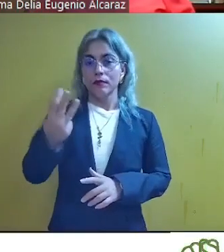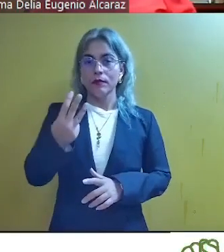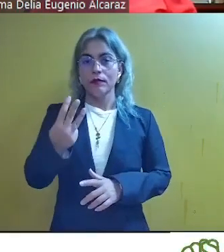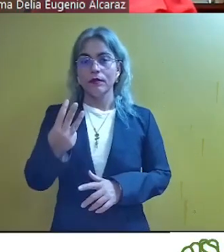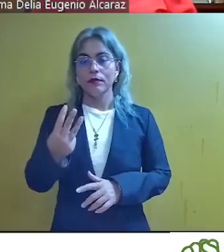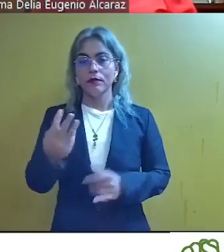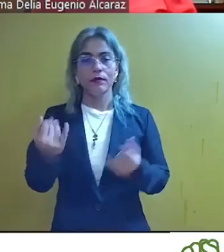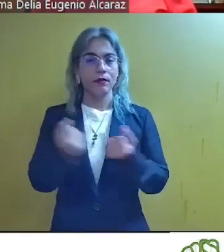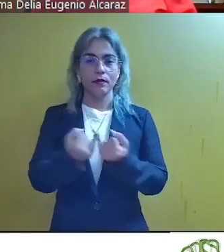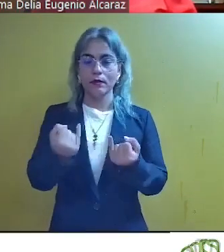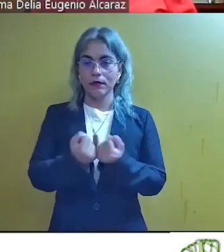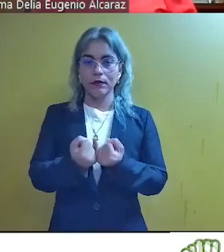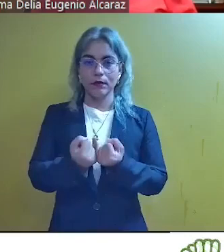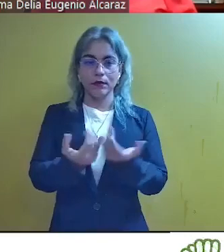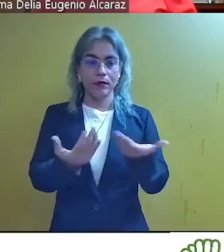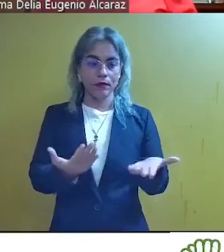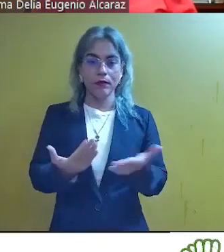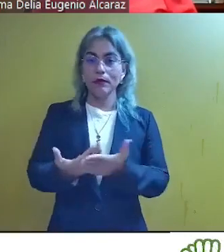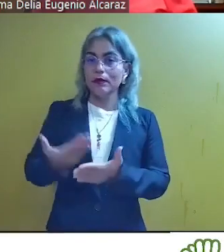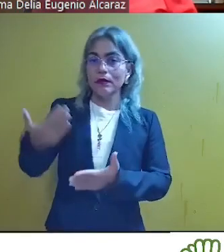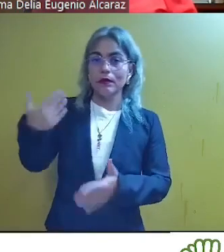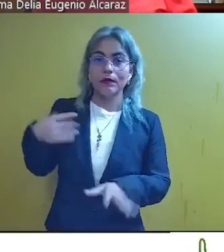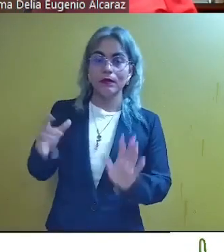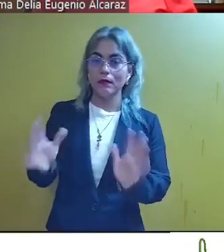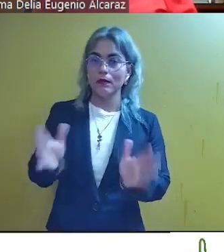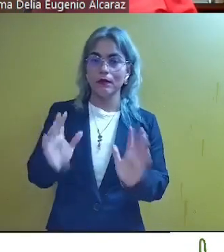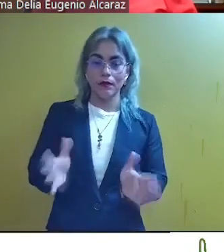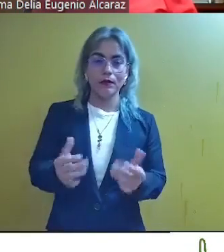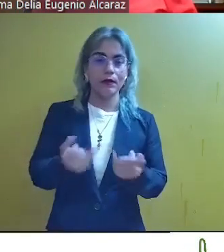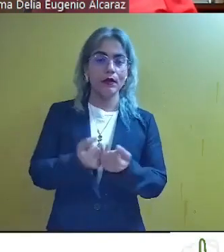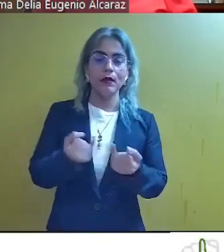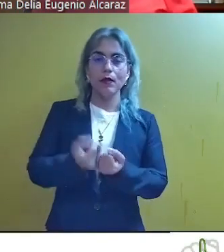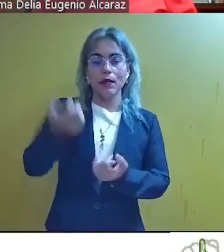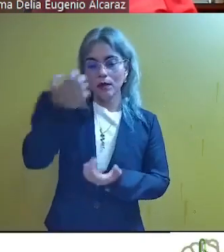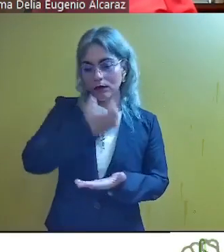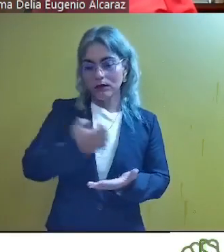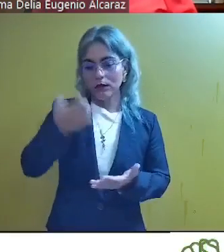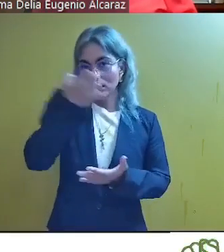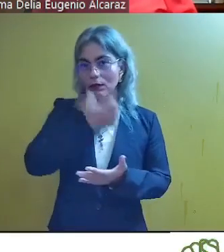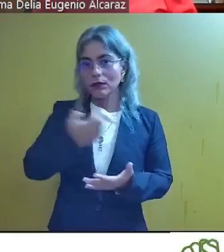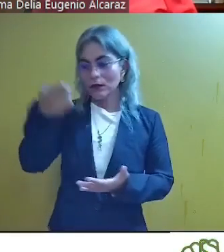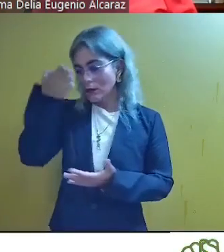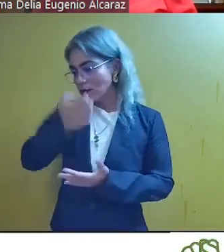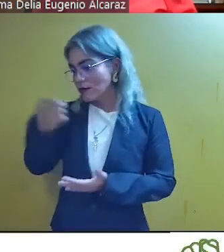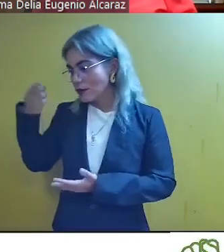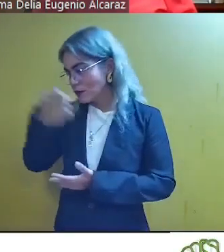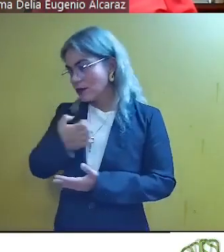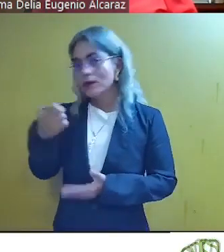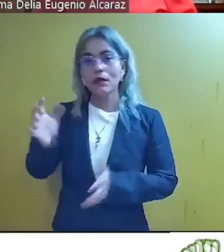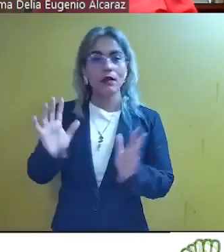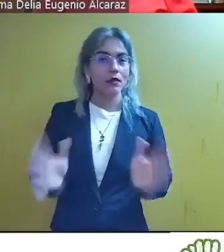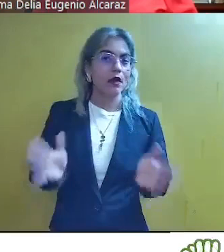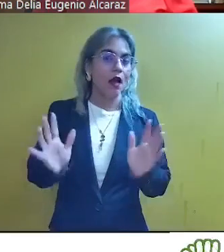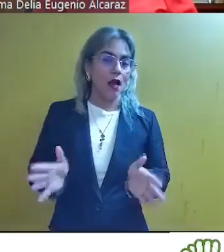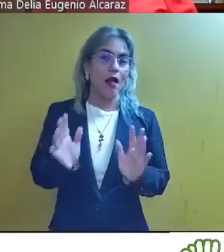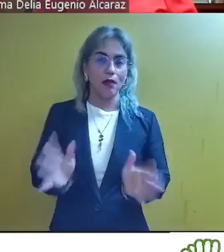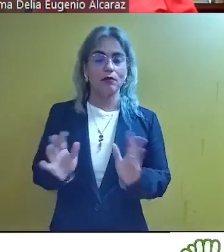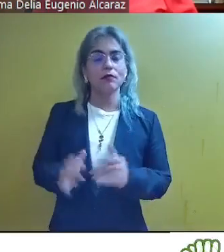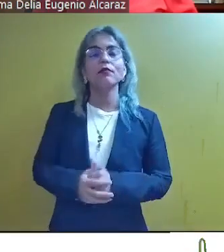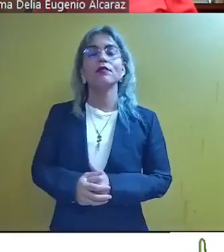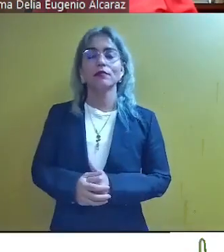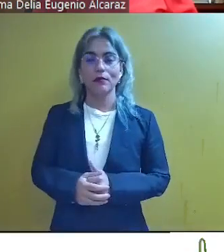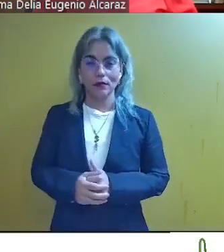de ratificación ya habían pasado por los diferentes filtros, etapas, evaluaciones y o procedimientos de escrutinio legal correspondiente, lo